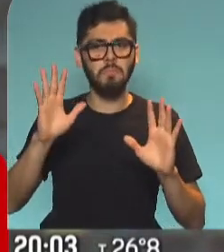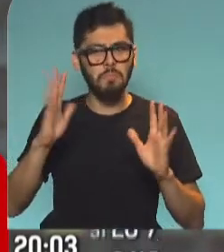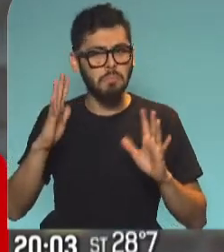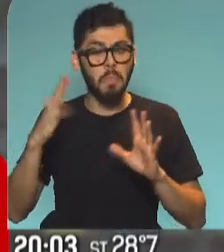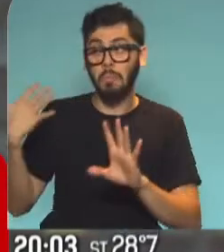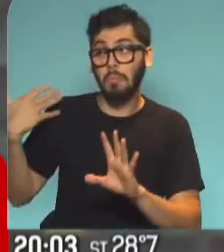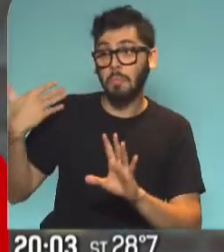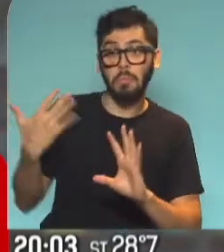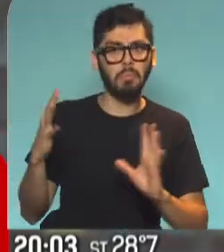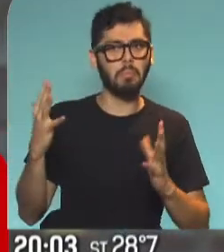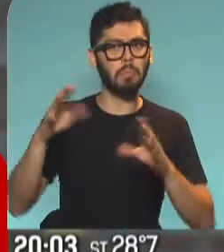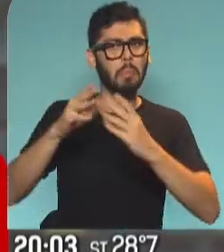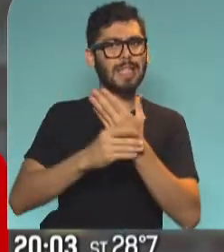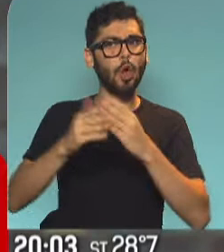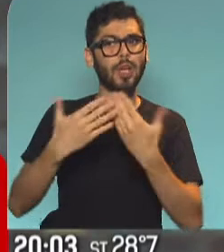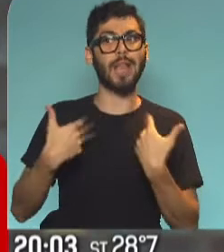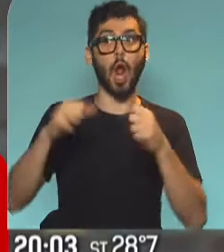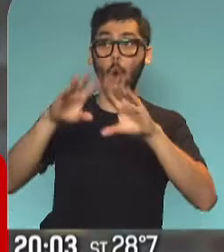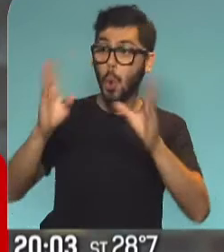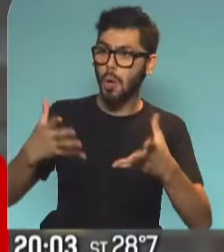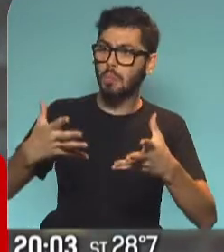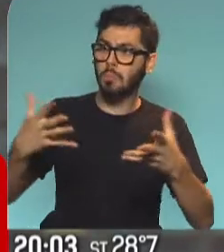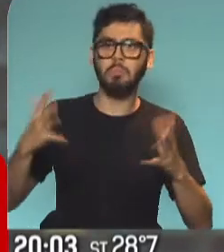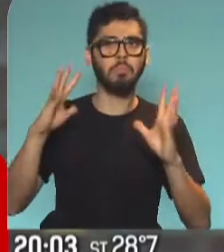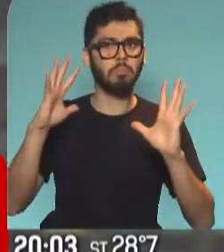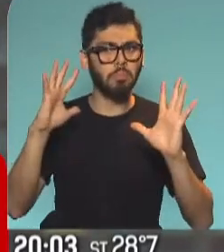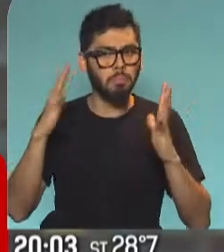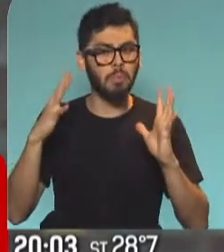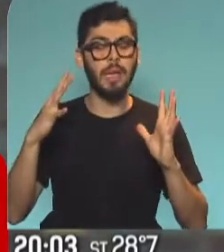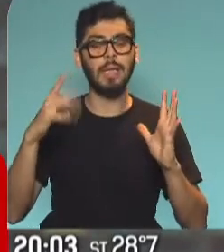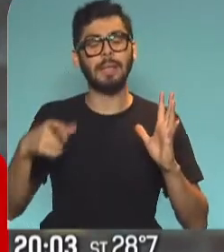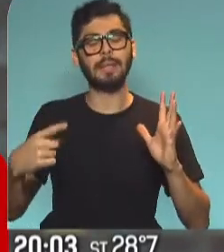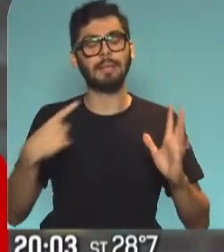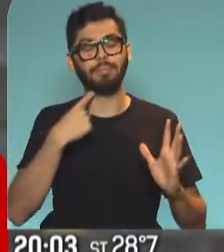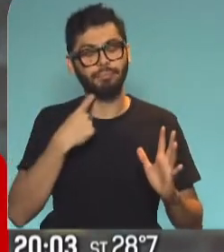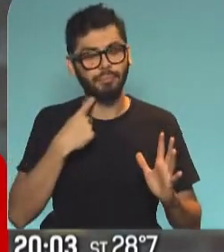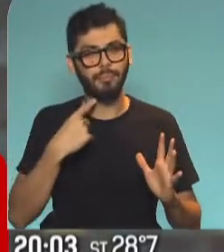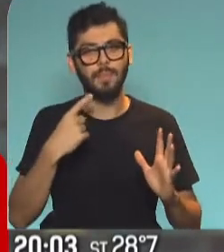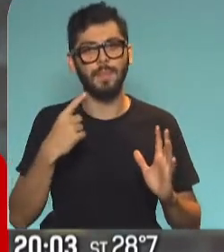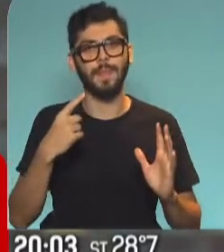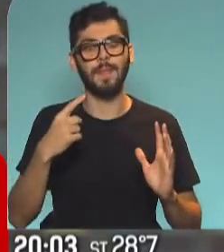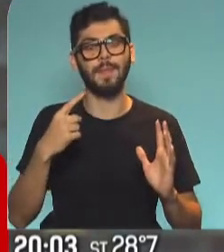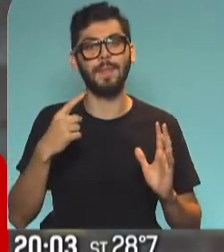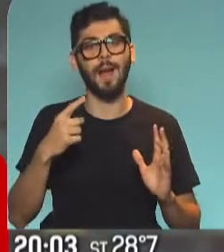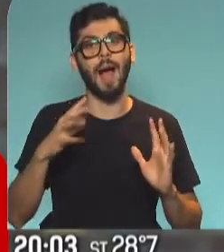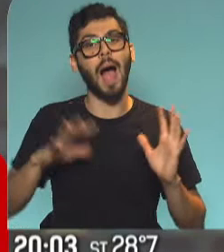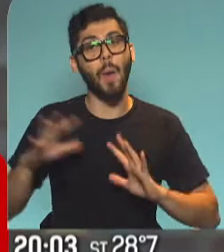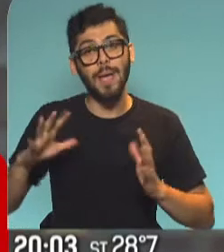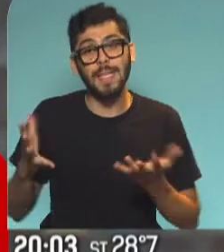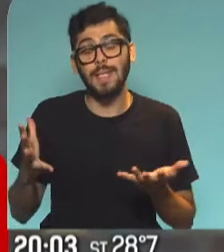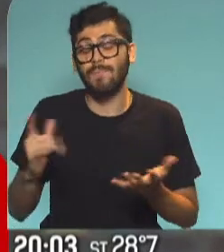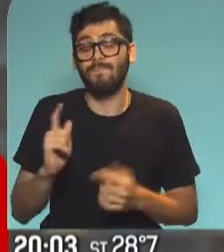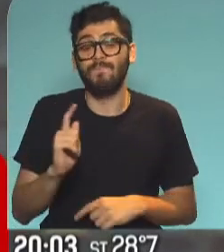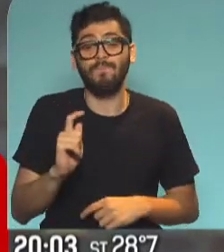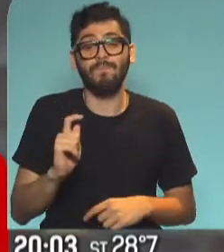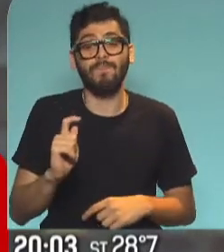ese sistema de salud. Bien, dicho todo esto, a veces lo mediático es tapa, o